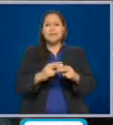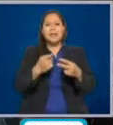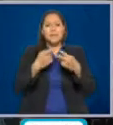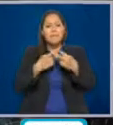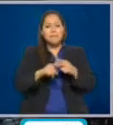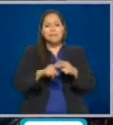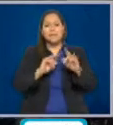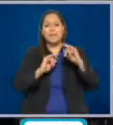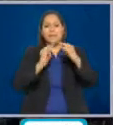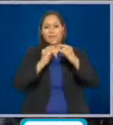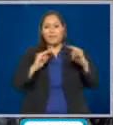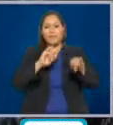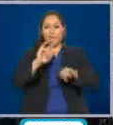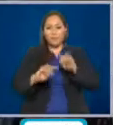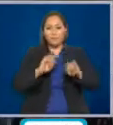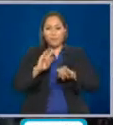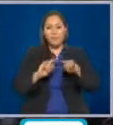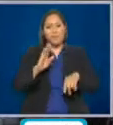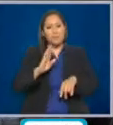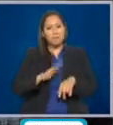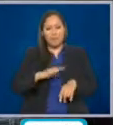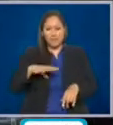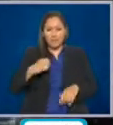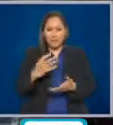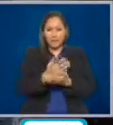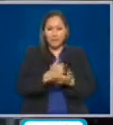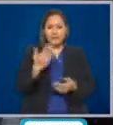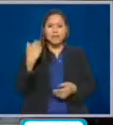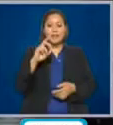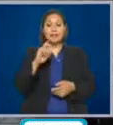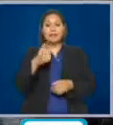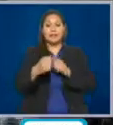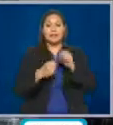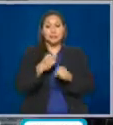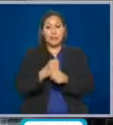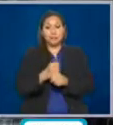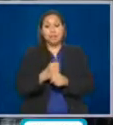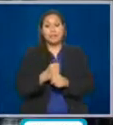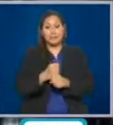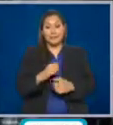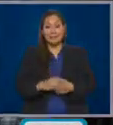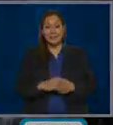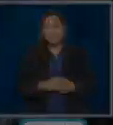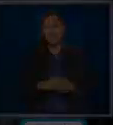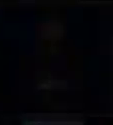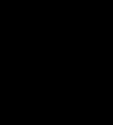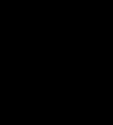inició nuestra feria, nos pulimos con más ganas, hace 36 años. Y ahí